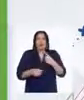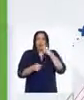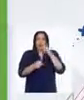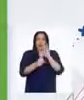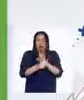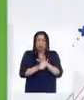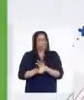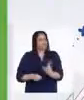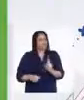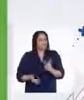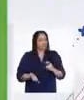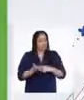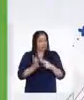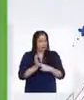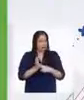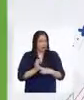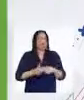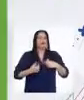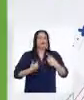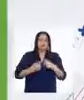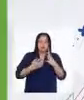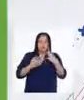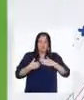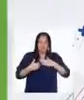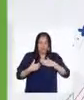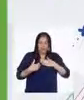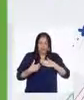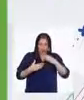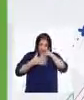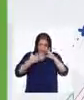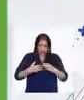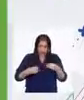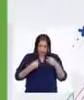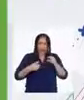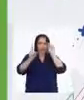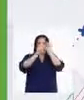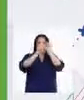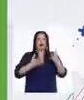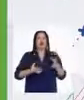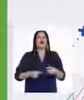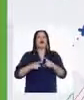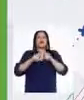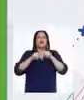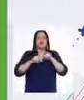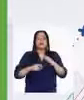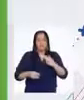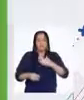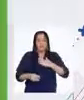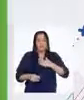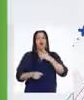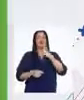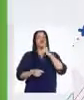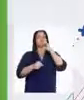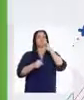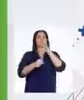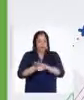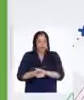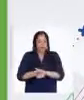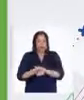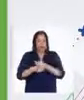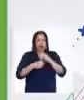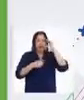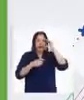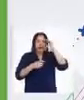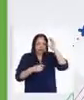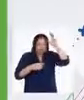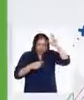necesariamente, ni llegas a ciertos hitos que marcan tu ser. De acuerdo al nivel de compromiso y la exploración, se